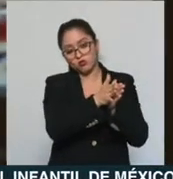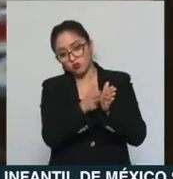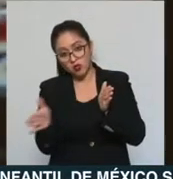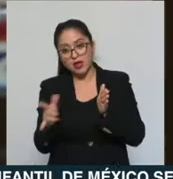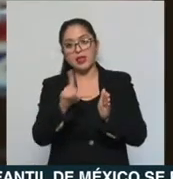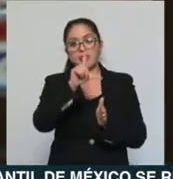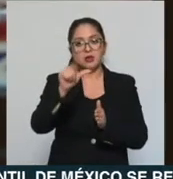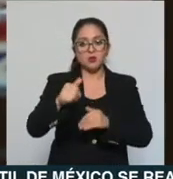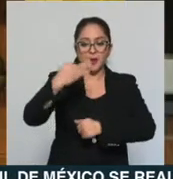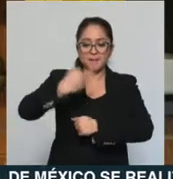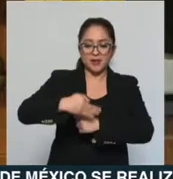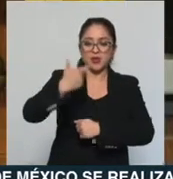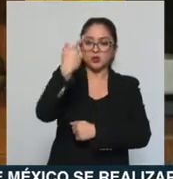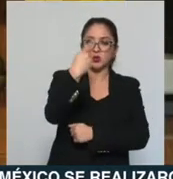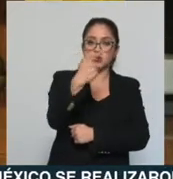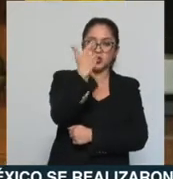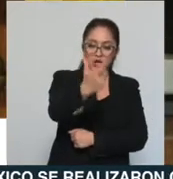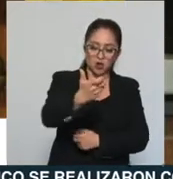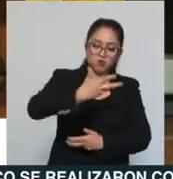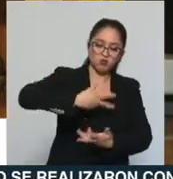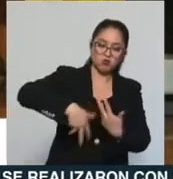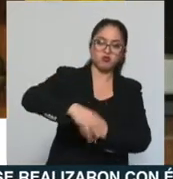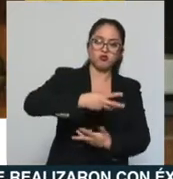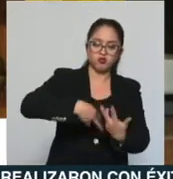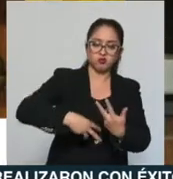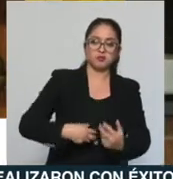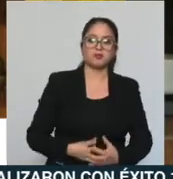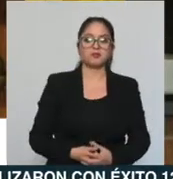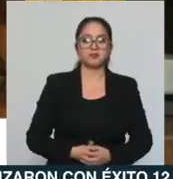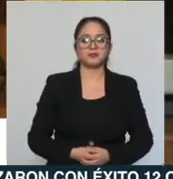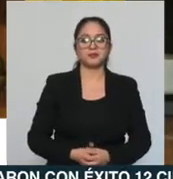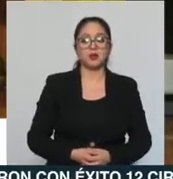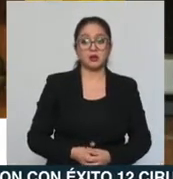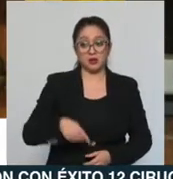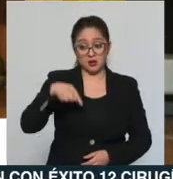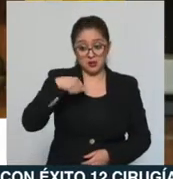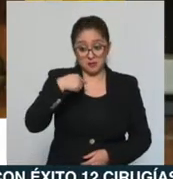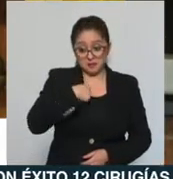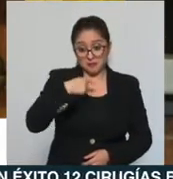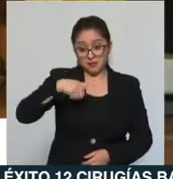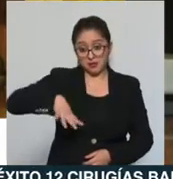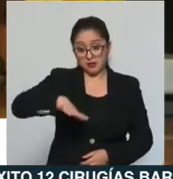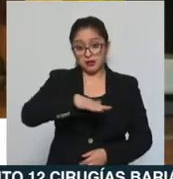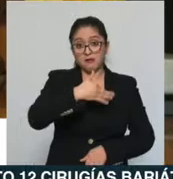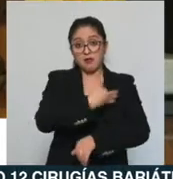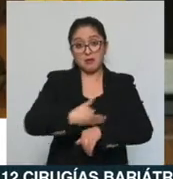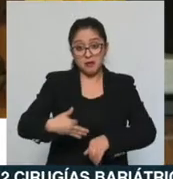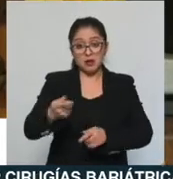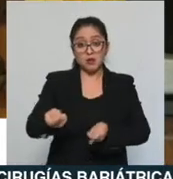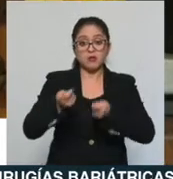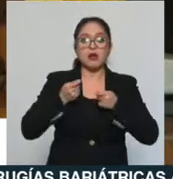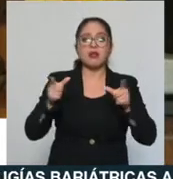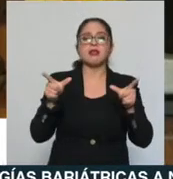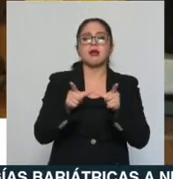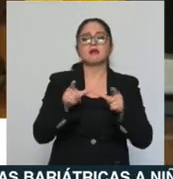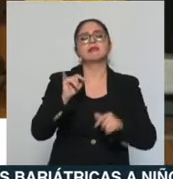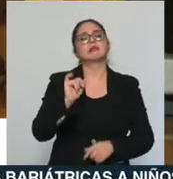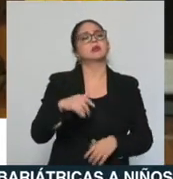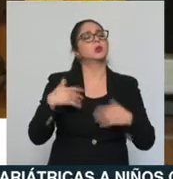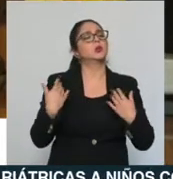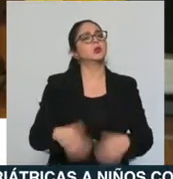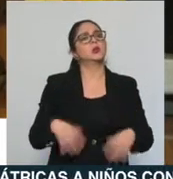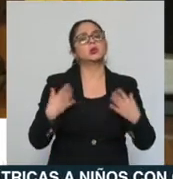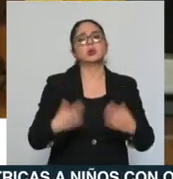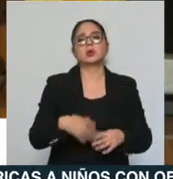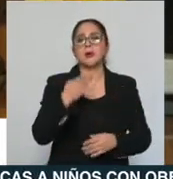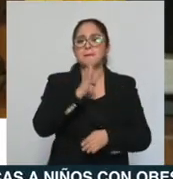los ahorros que tiene. A nosotros sí nos ha beneficiado mucho todo eso.